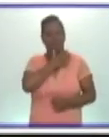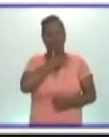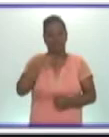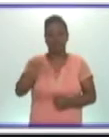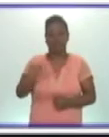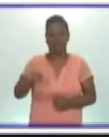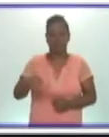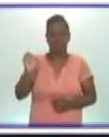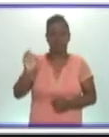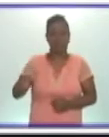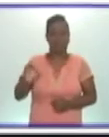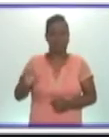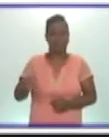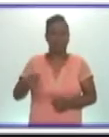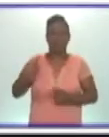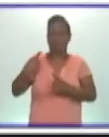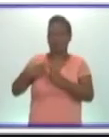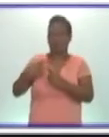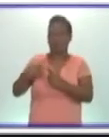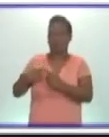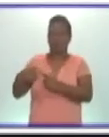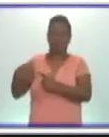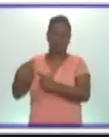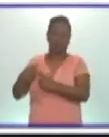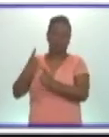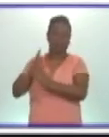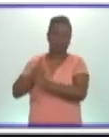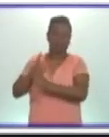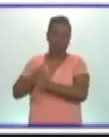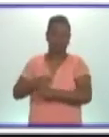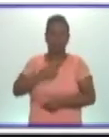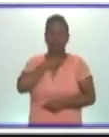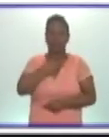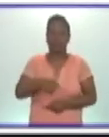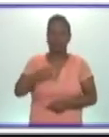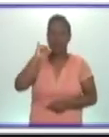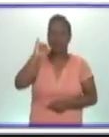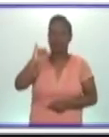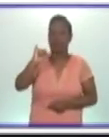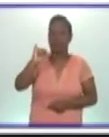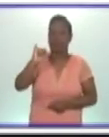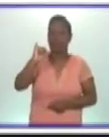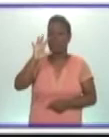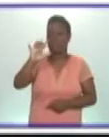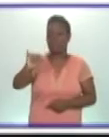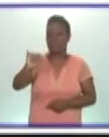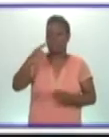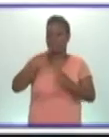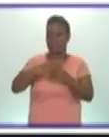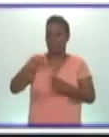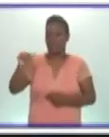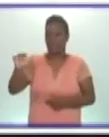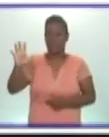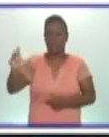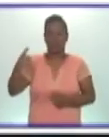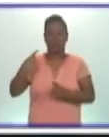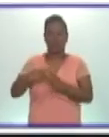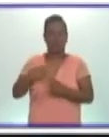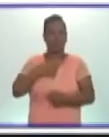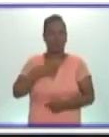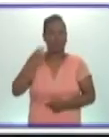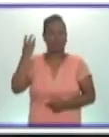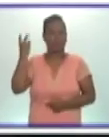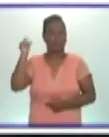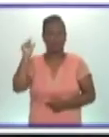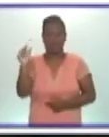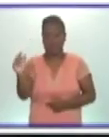misma potencia. Vamos a ver unos ejemplos. Aquí tengo 5x y 6x. Como te puedes dar cuenta, tienen la misma literal, o sea,